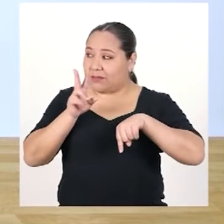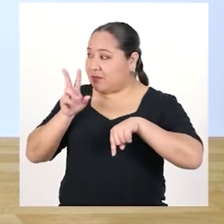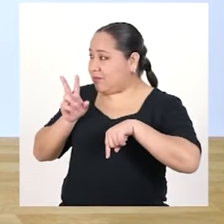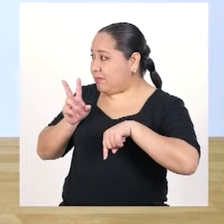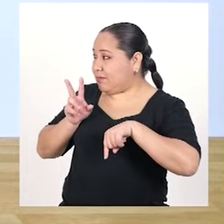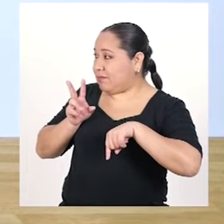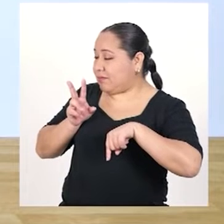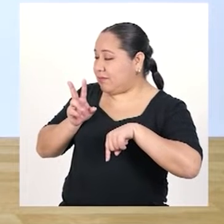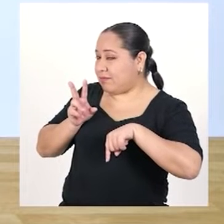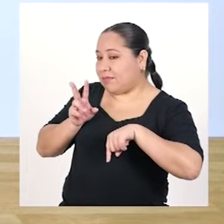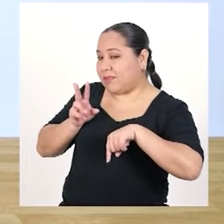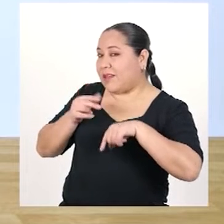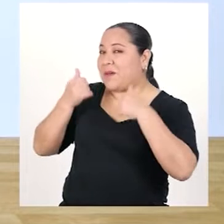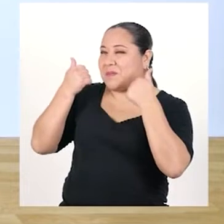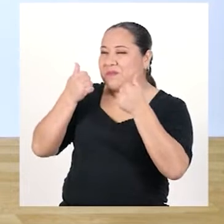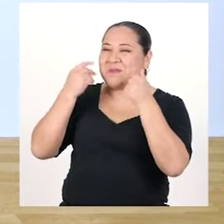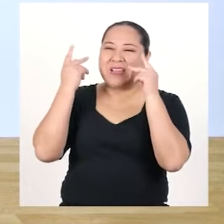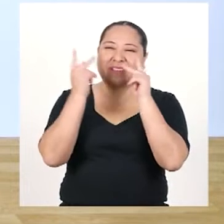allá.